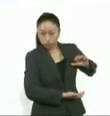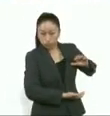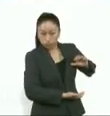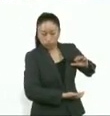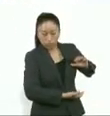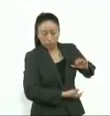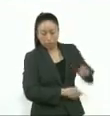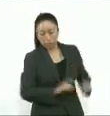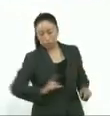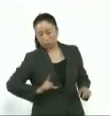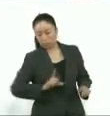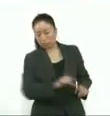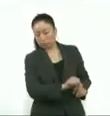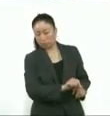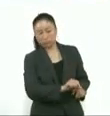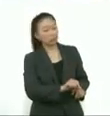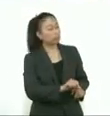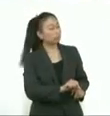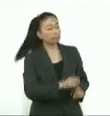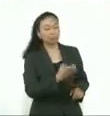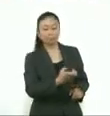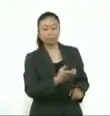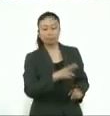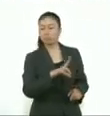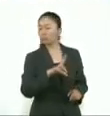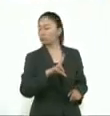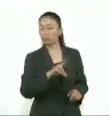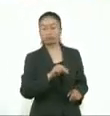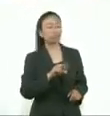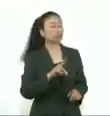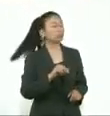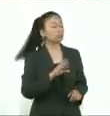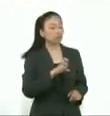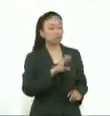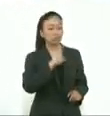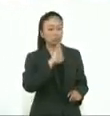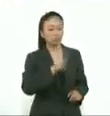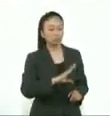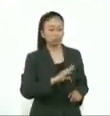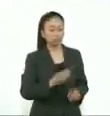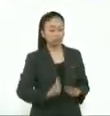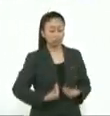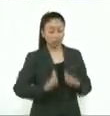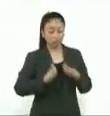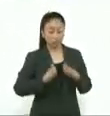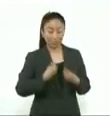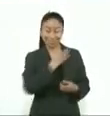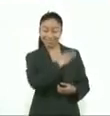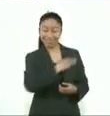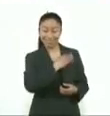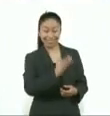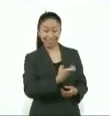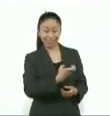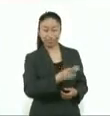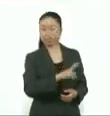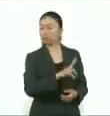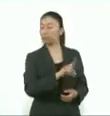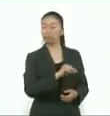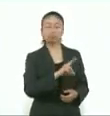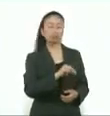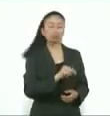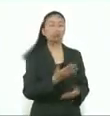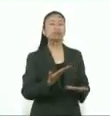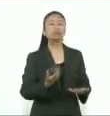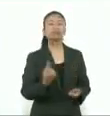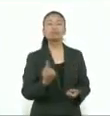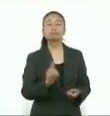demás no es lo que lleva a la vida digna y a la vida feliz, sino la construcción de una